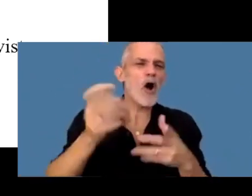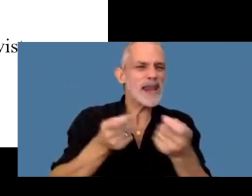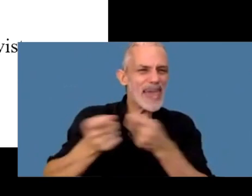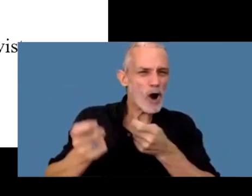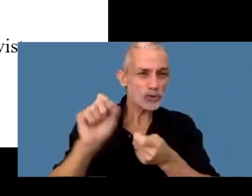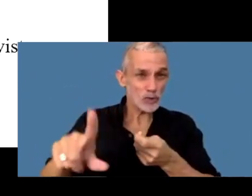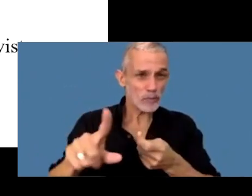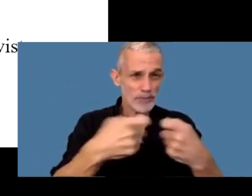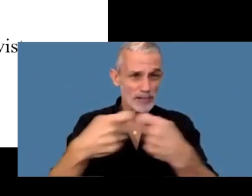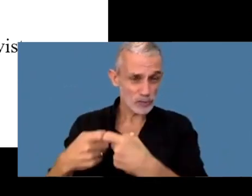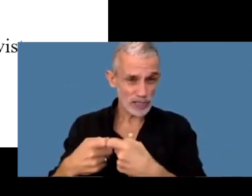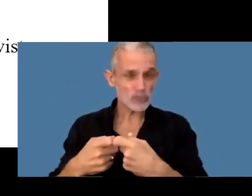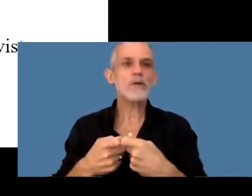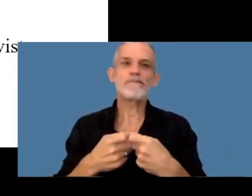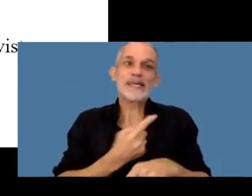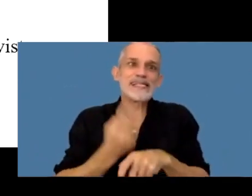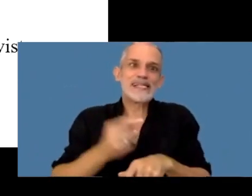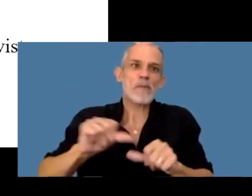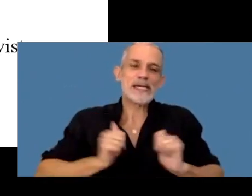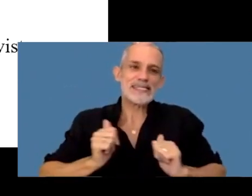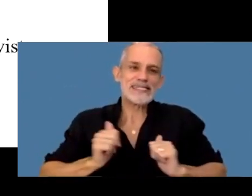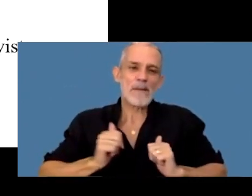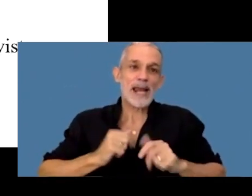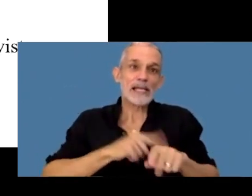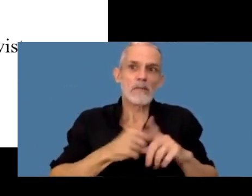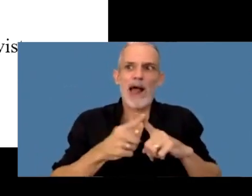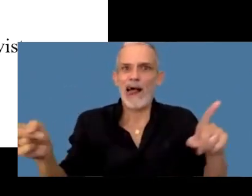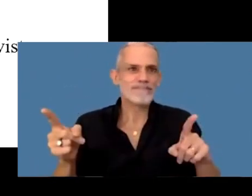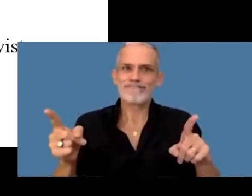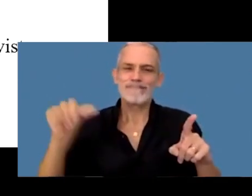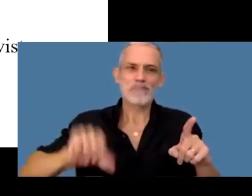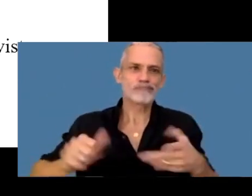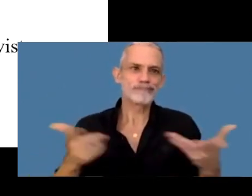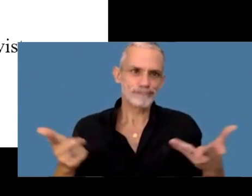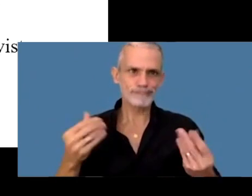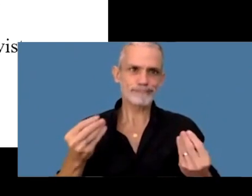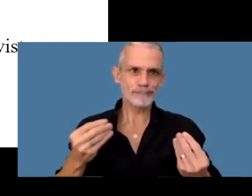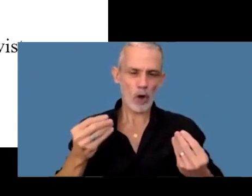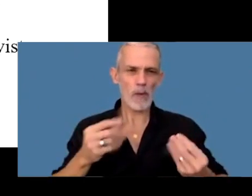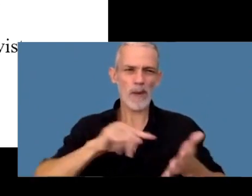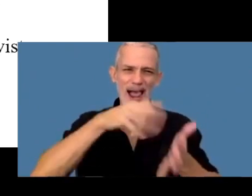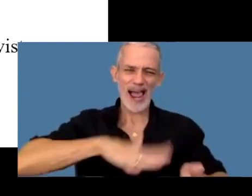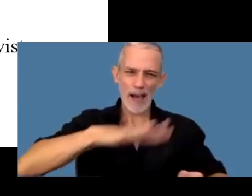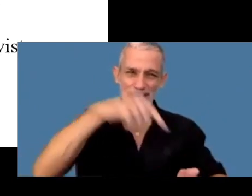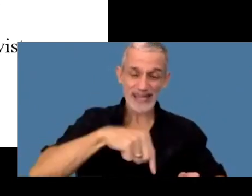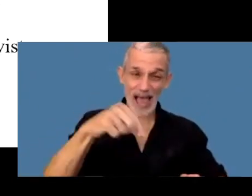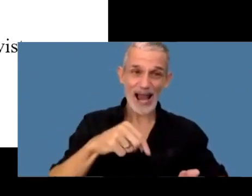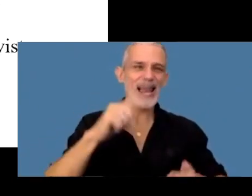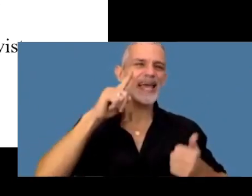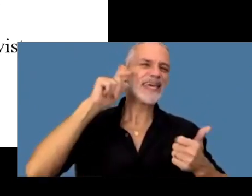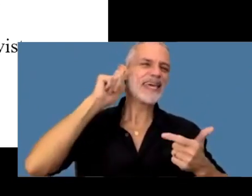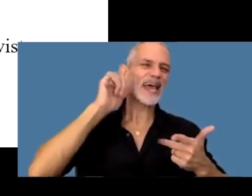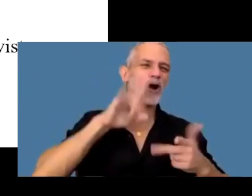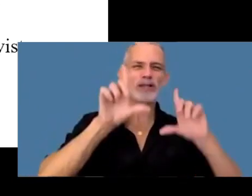adelante, no podían esperar el plazo que requería, en el caso de Capital Federal, el IGJ, en el interior,